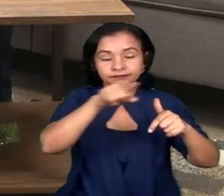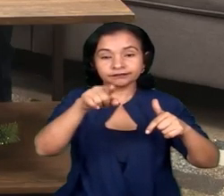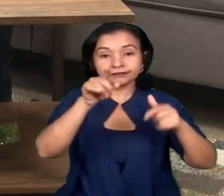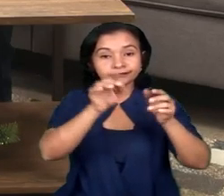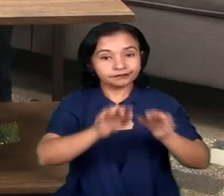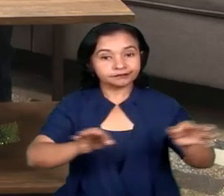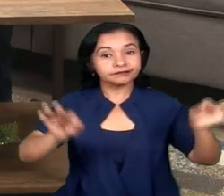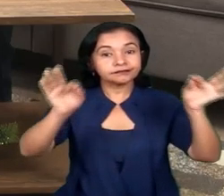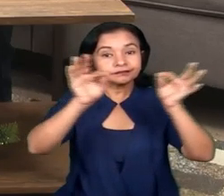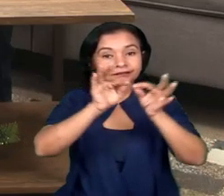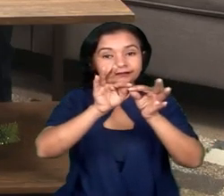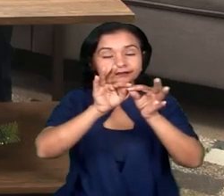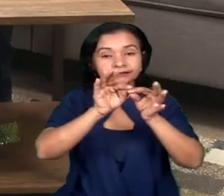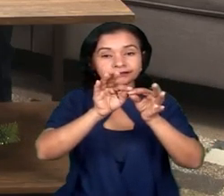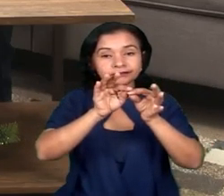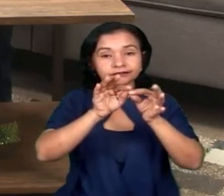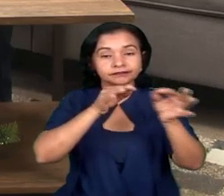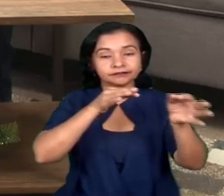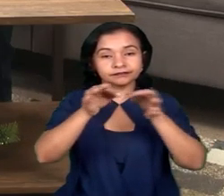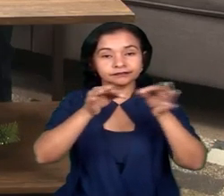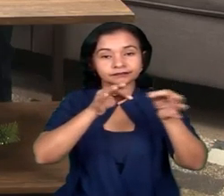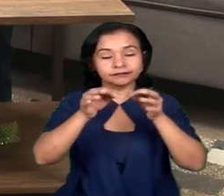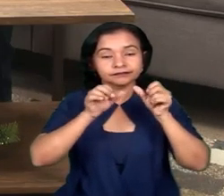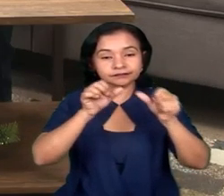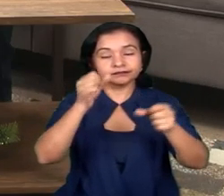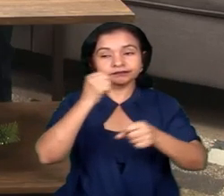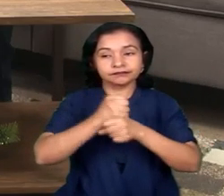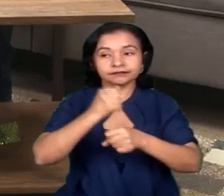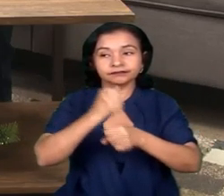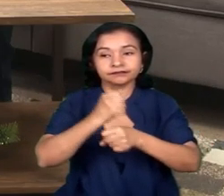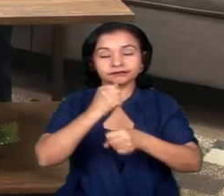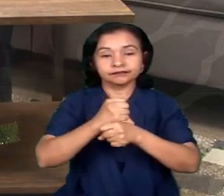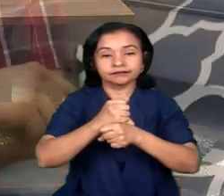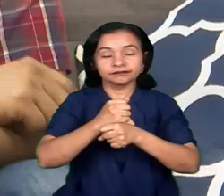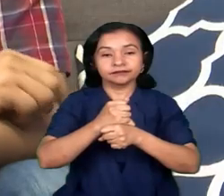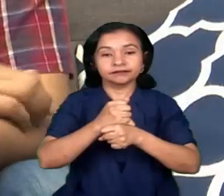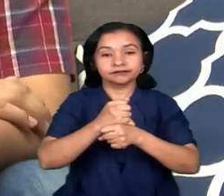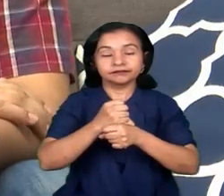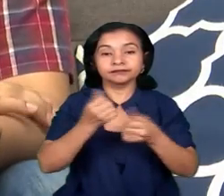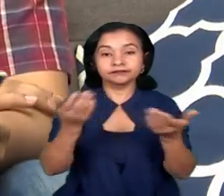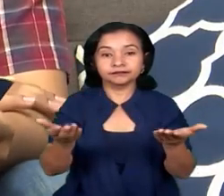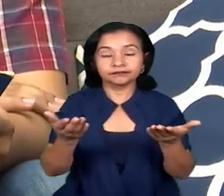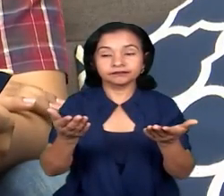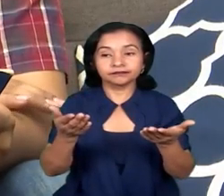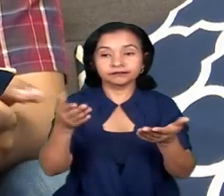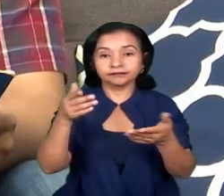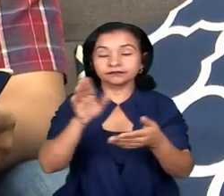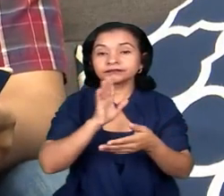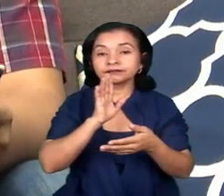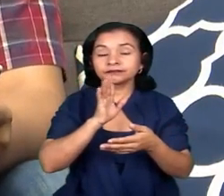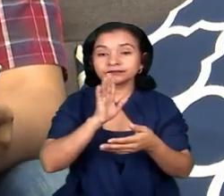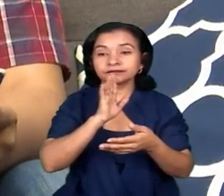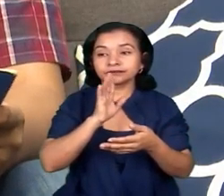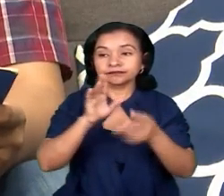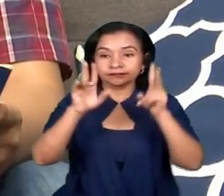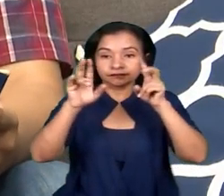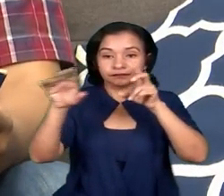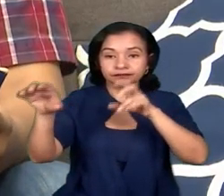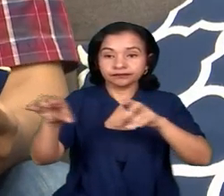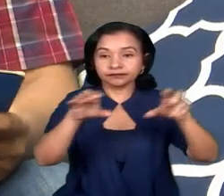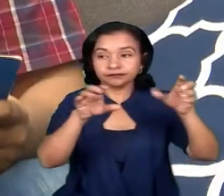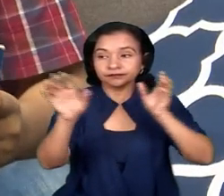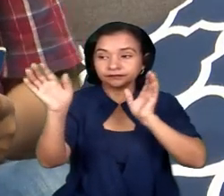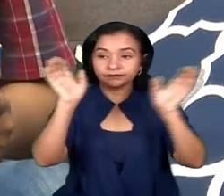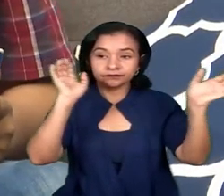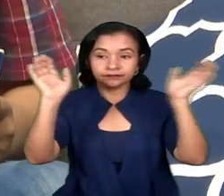mucha preponderancia a partir de eso que usted plantea, continuar trabajando y ese deseo de salir adelante. Nosotros hoy estamos conversando sobre las actividades del sector